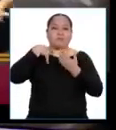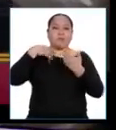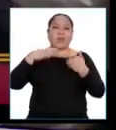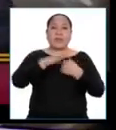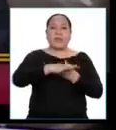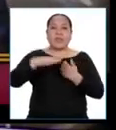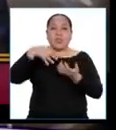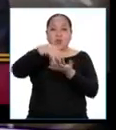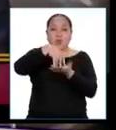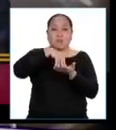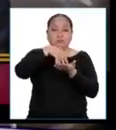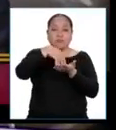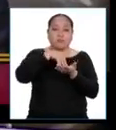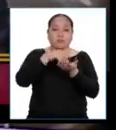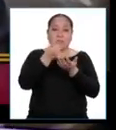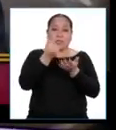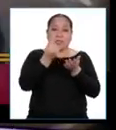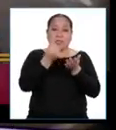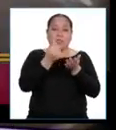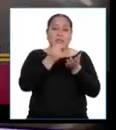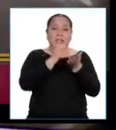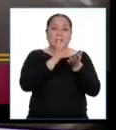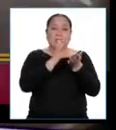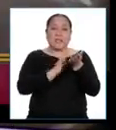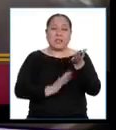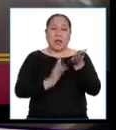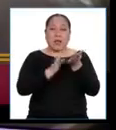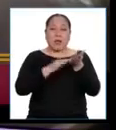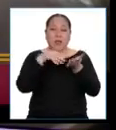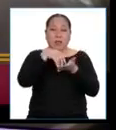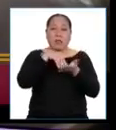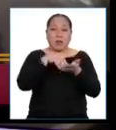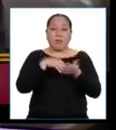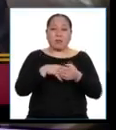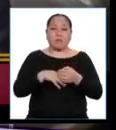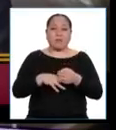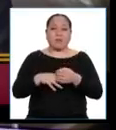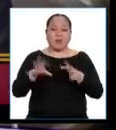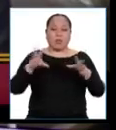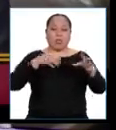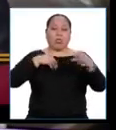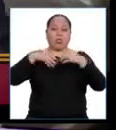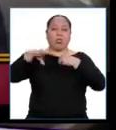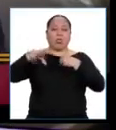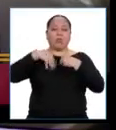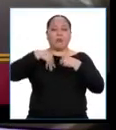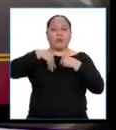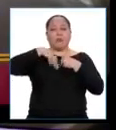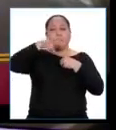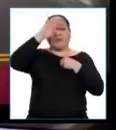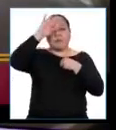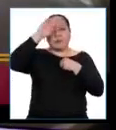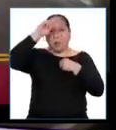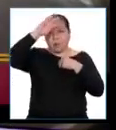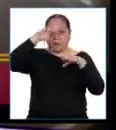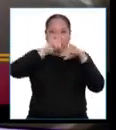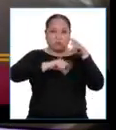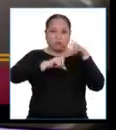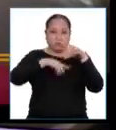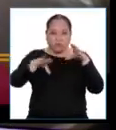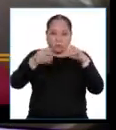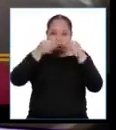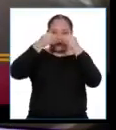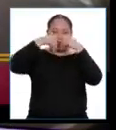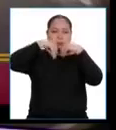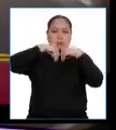contagio masivo en la minera, y eso tiene conocimiento el MINSA desde el 18 de julio.